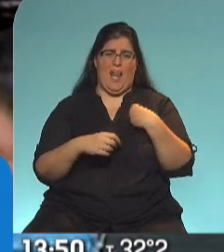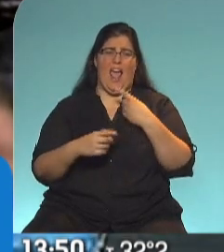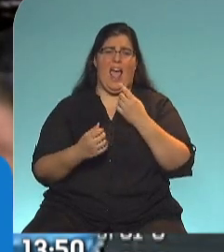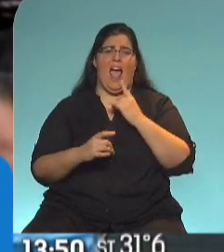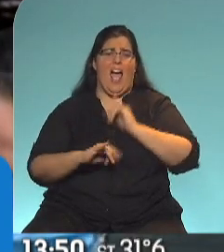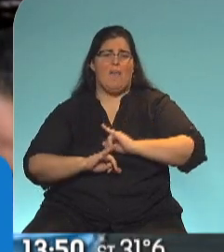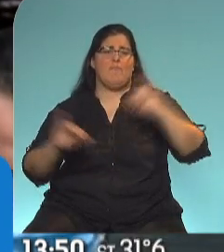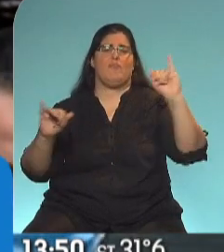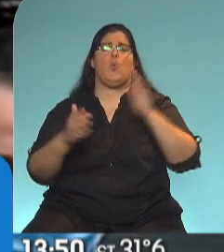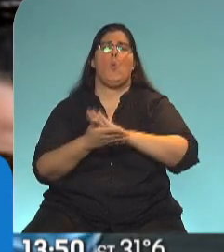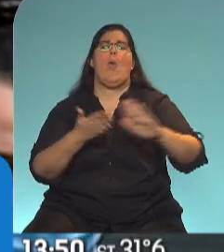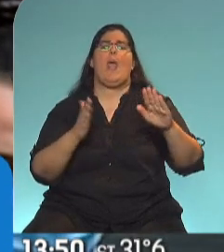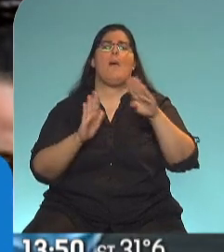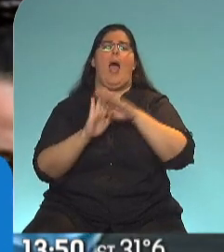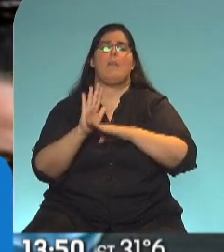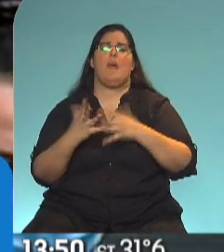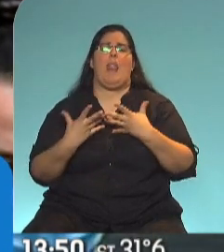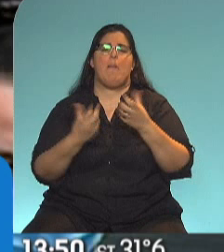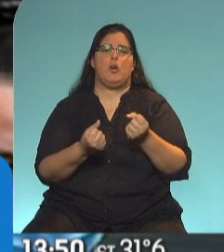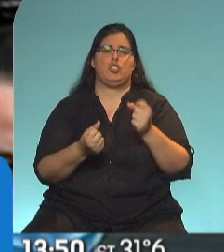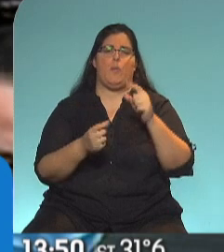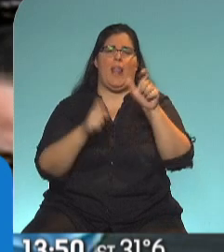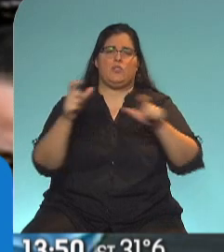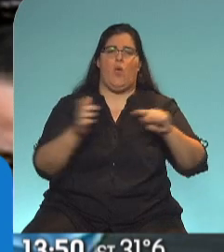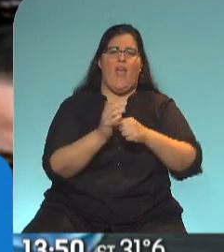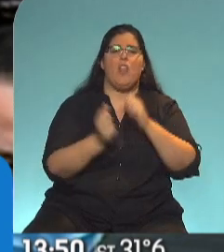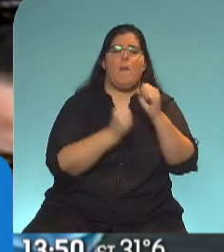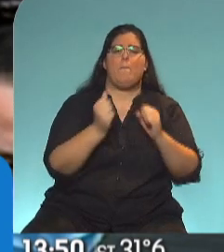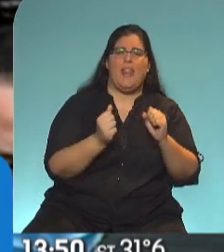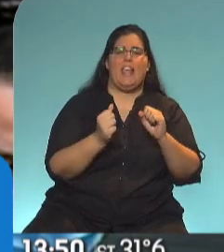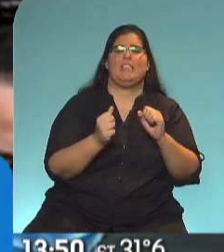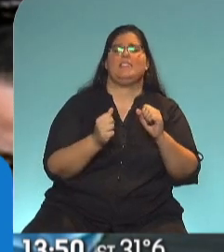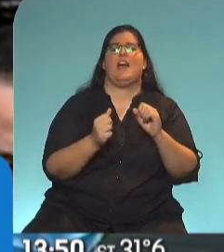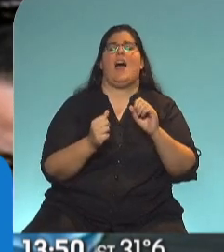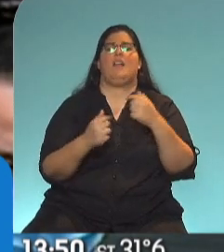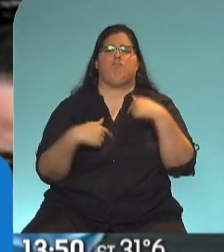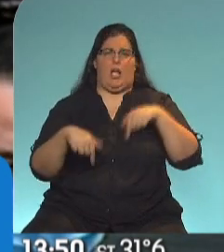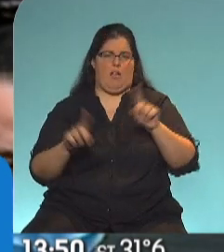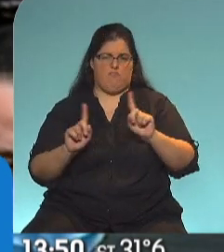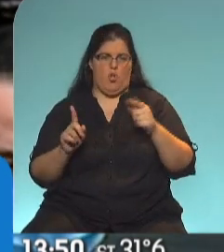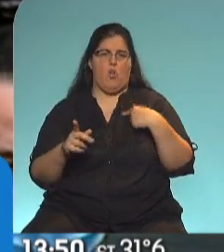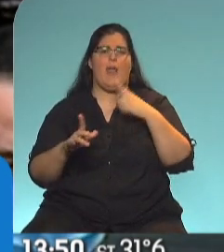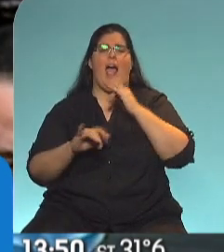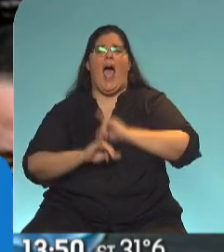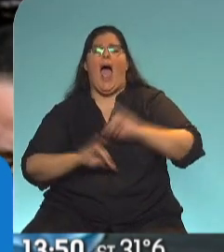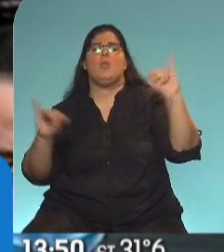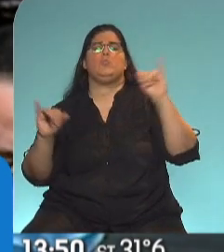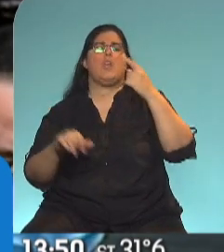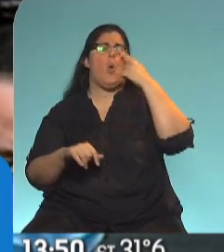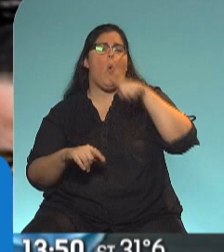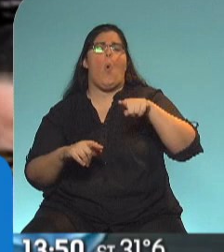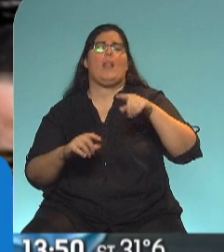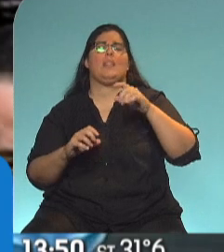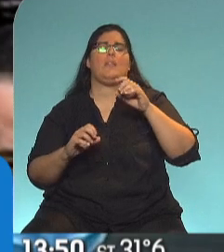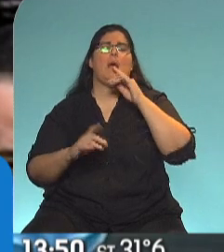nuove misure di sostegno per i cittadini, per le imprese, non per illustrare la bozza ultima, migliorata del